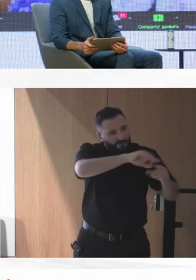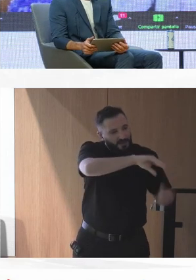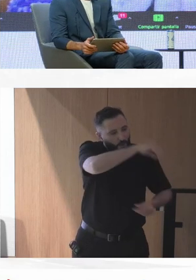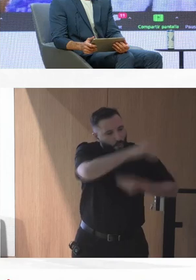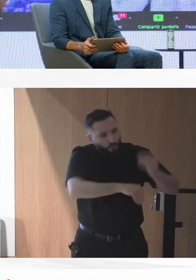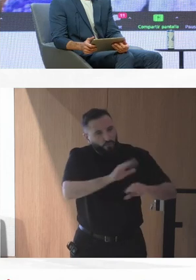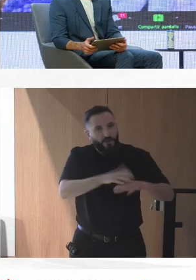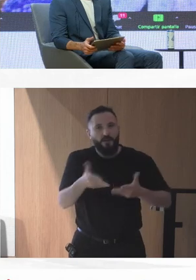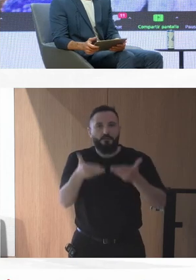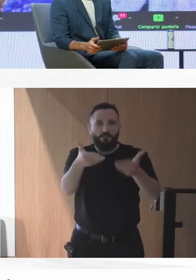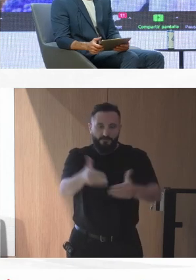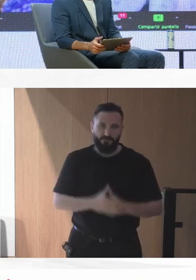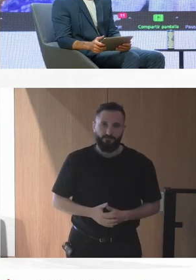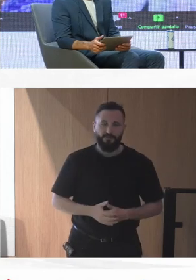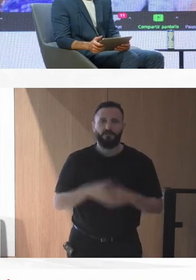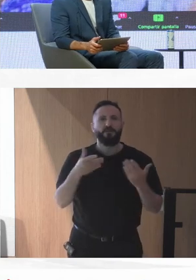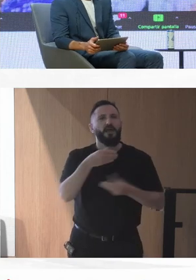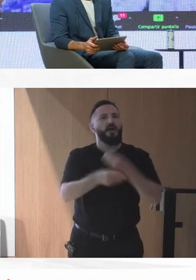¿Y cómo podemos hacerlo?